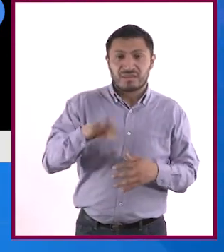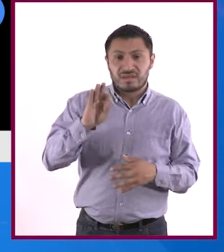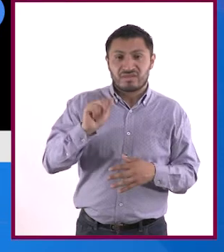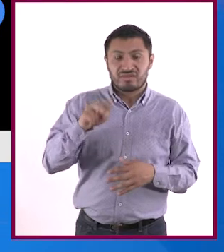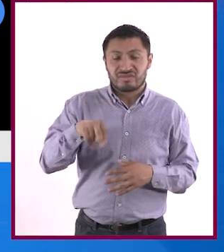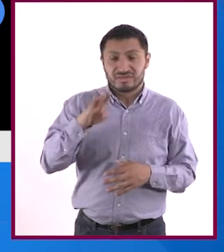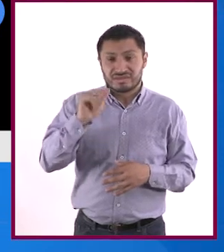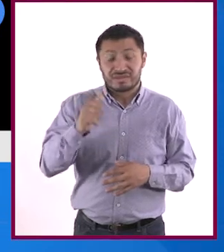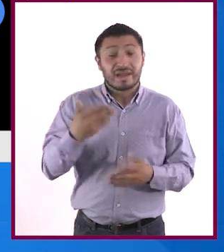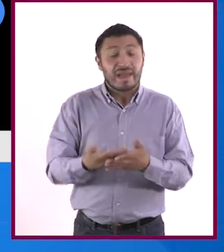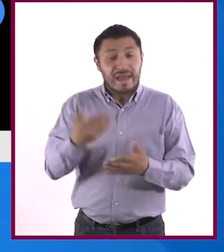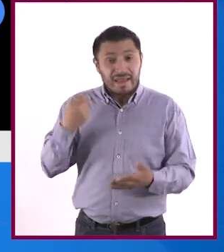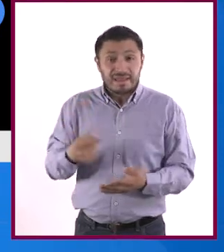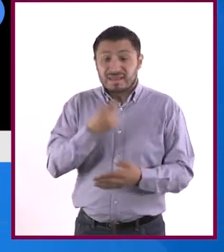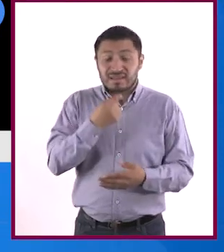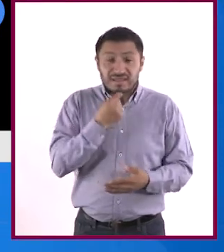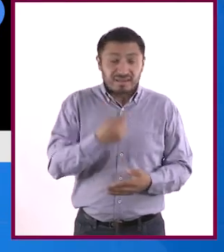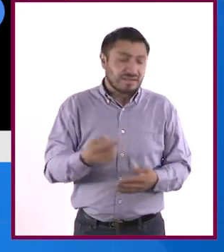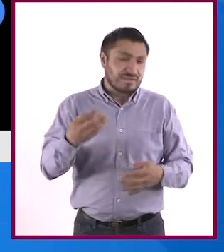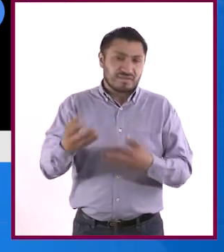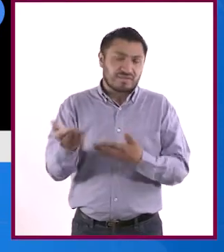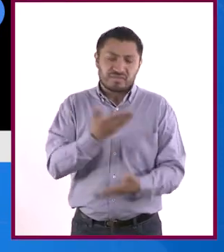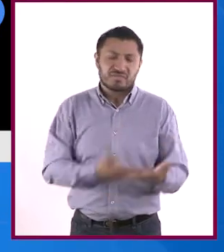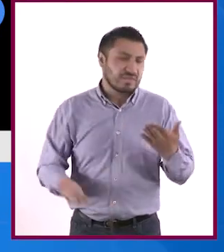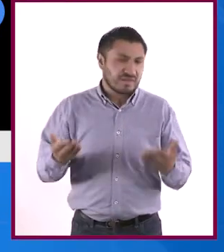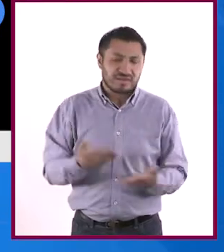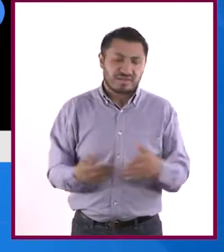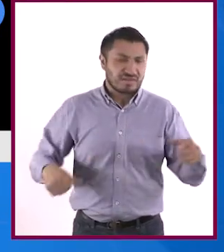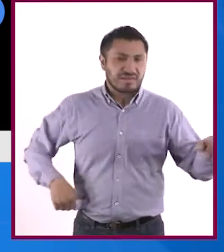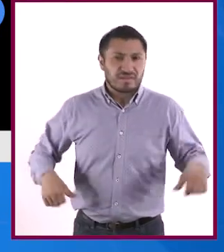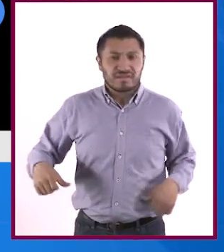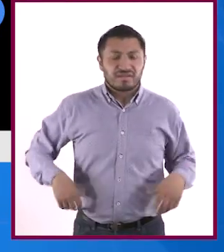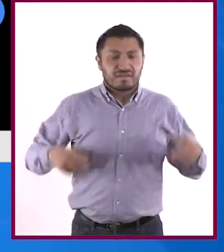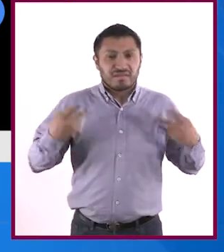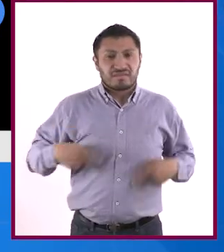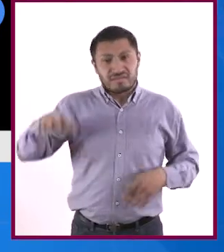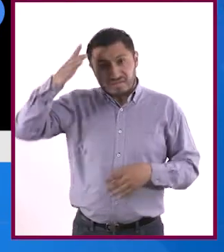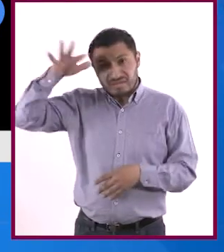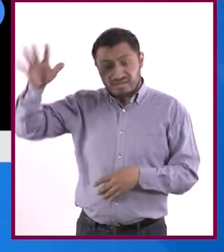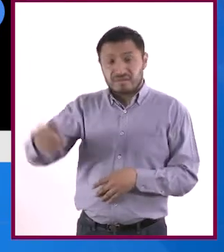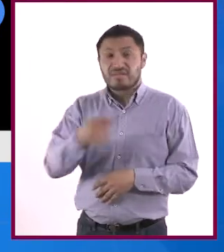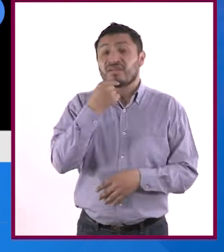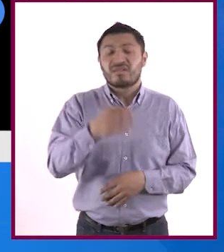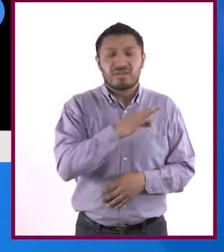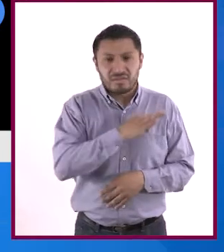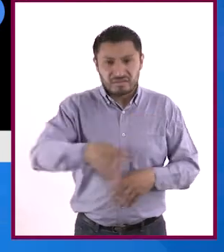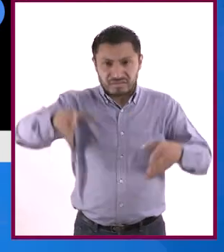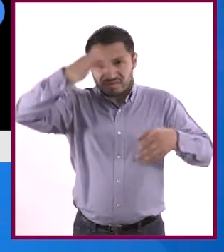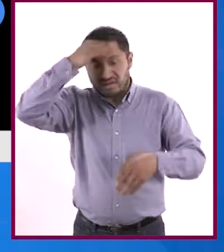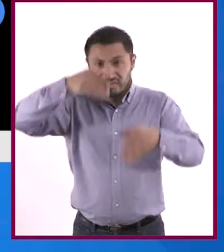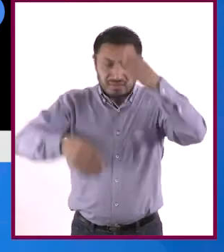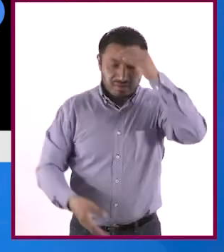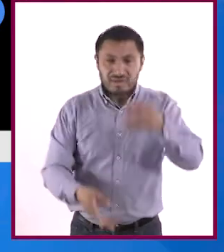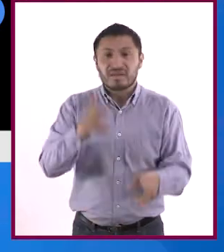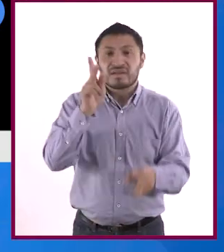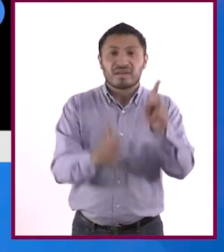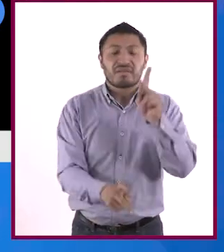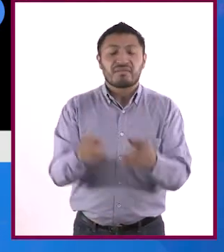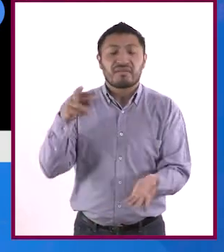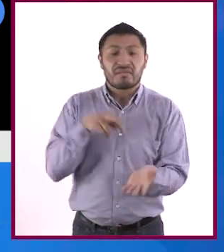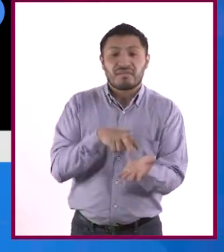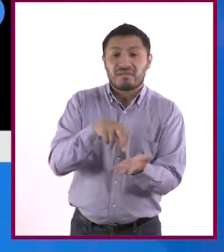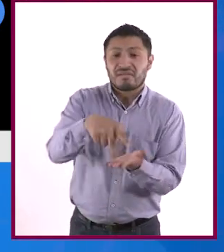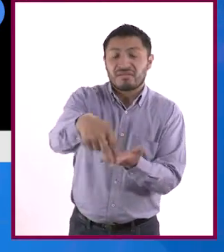Antes las niñas y los niños compartían todas las actividades con las personas adultas. En cuanto los niños podían aprender a hablar, a caminar,